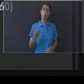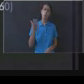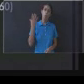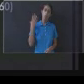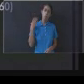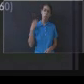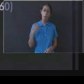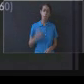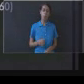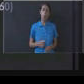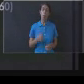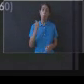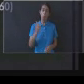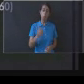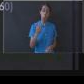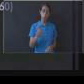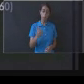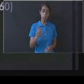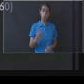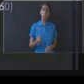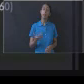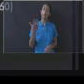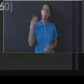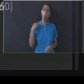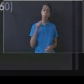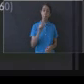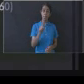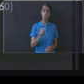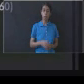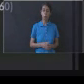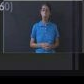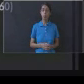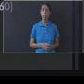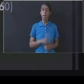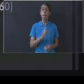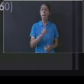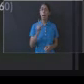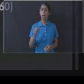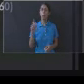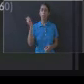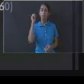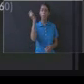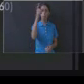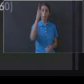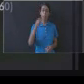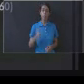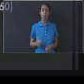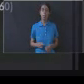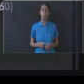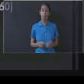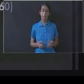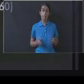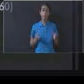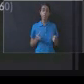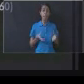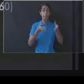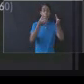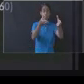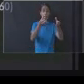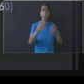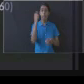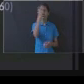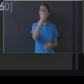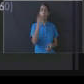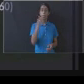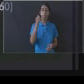después de esto. Esta es la orden de David como rey de que se entierre a Saúl. Y después